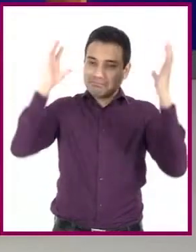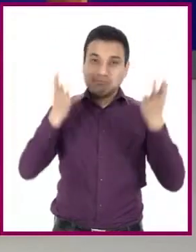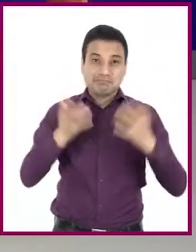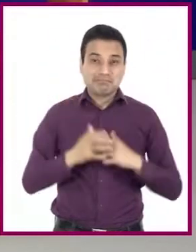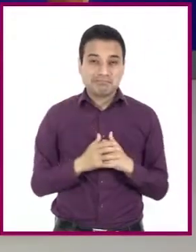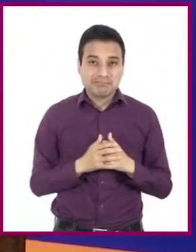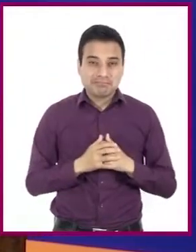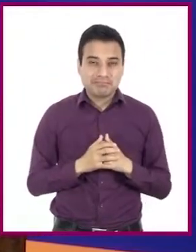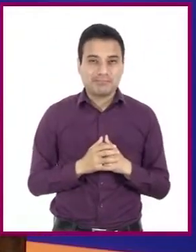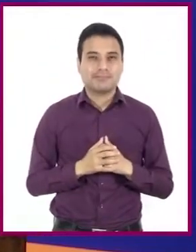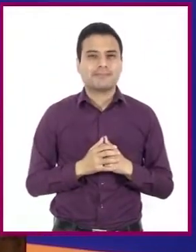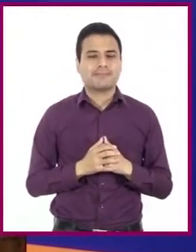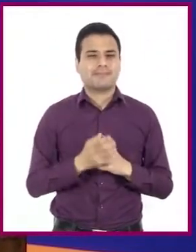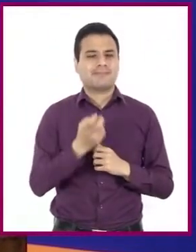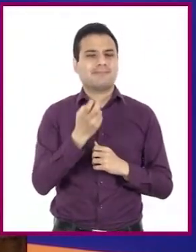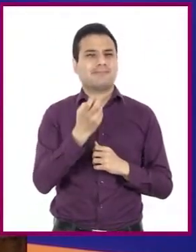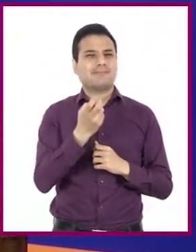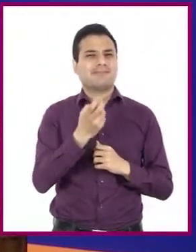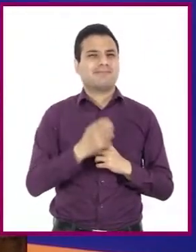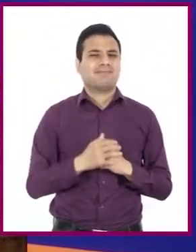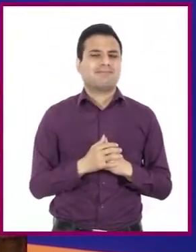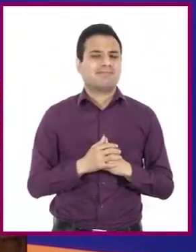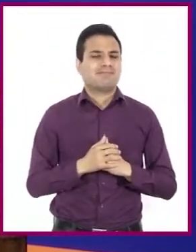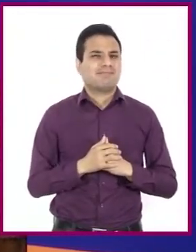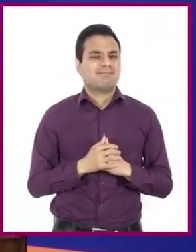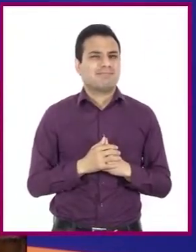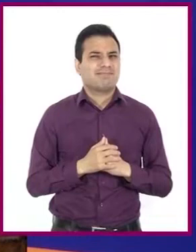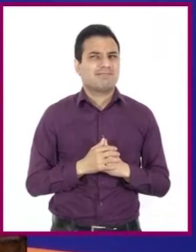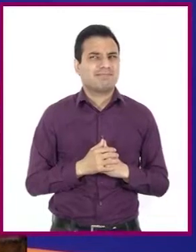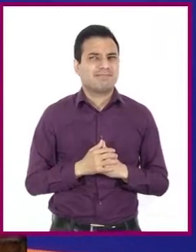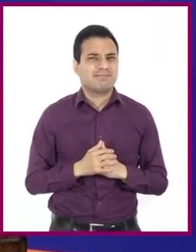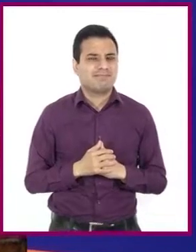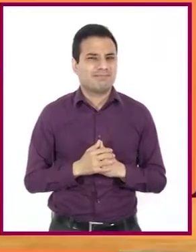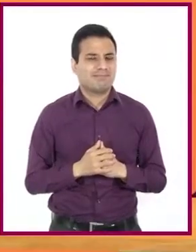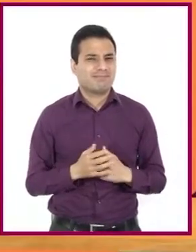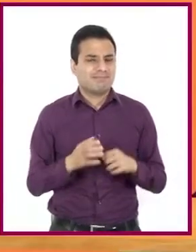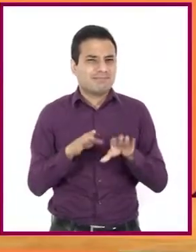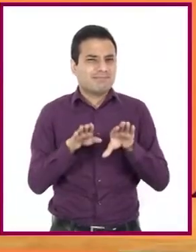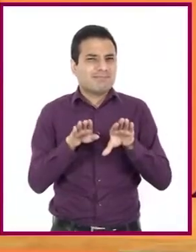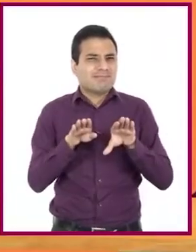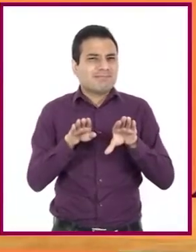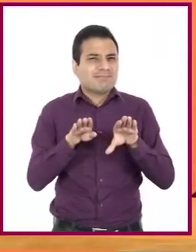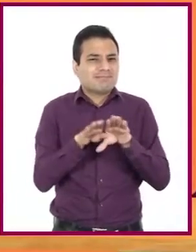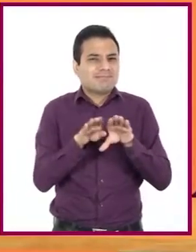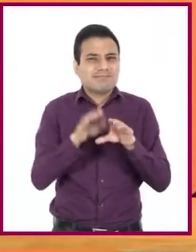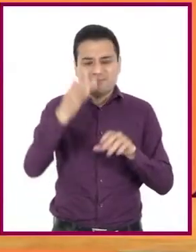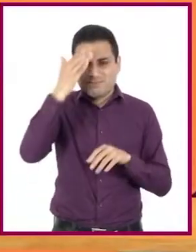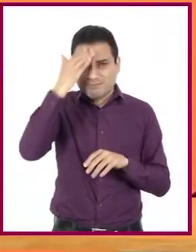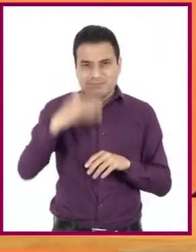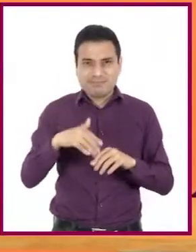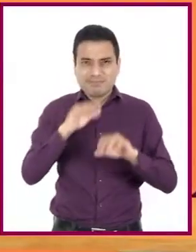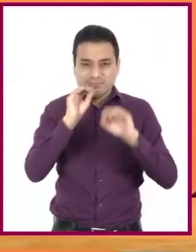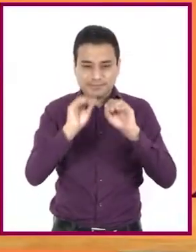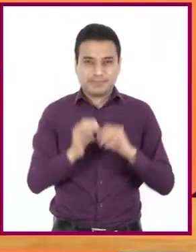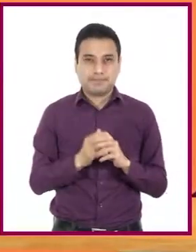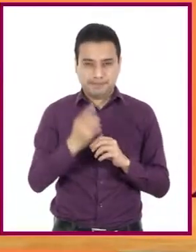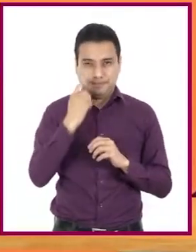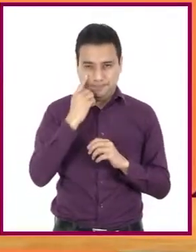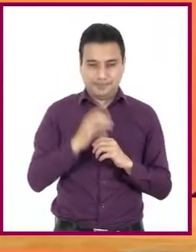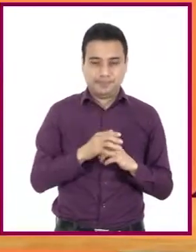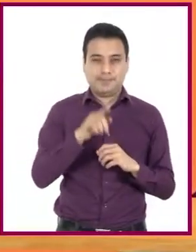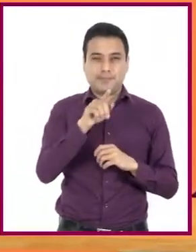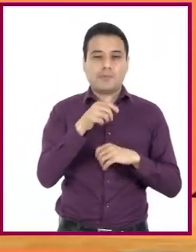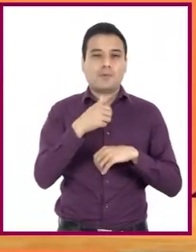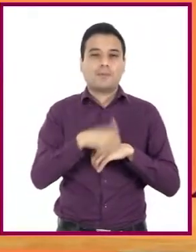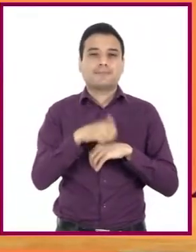Pero esas formas, ¿cómo las podemos descubrir? Les invito a imaginar los números del 1 al